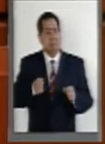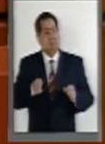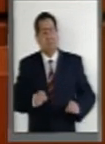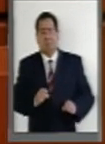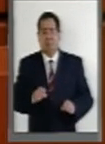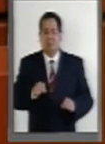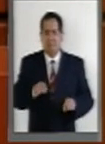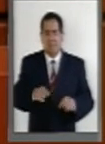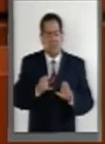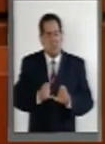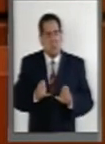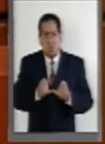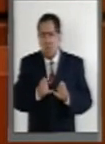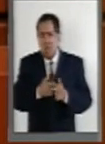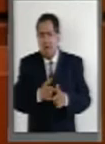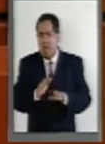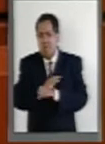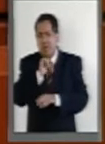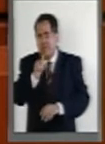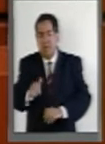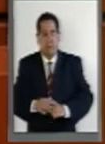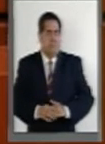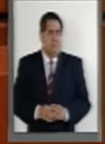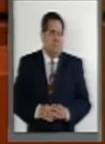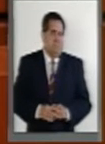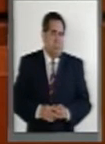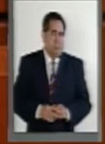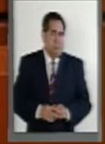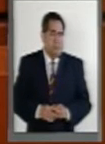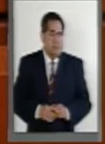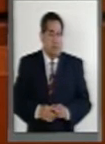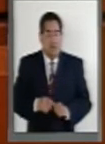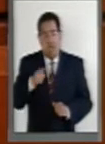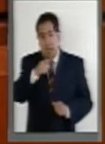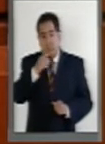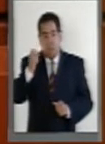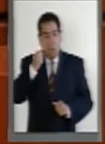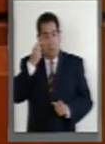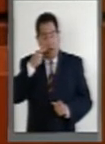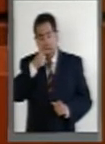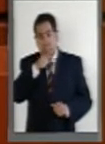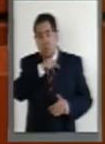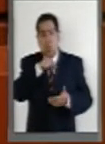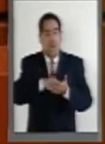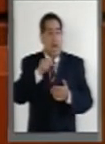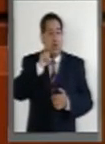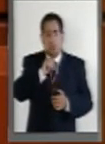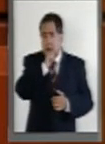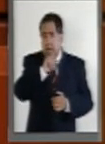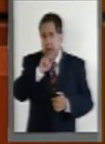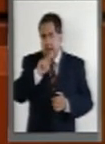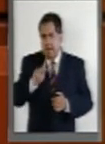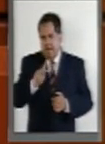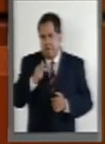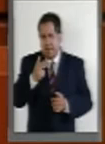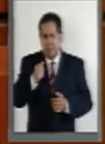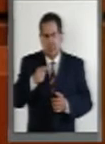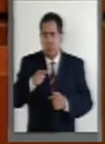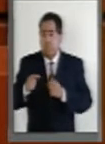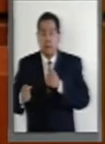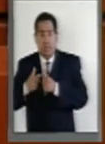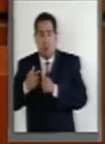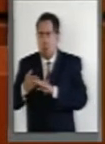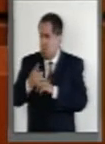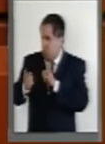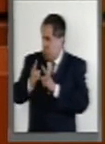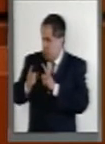nuestra nación. En su discurso de Phoenix, Arizona, horas después de su encuentro en Los